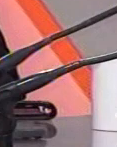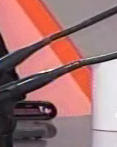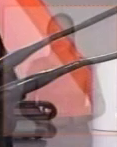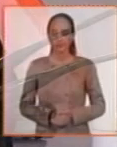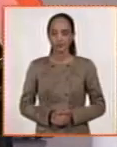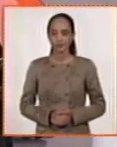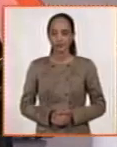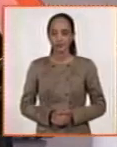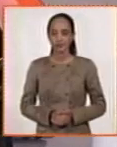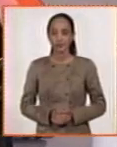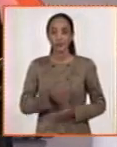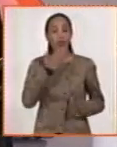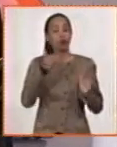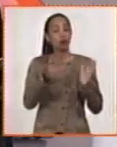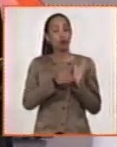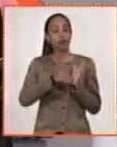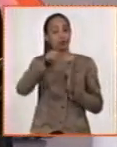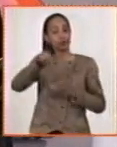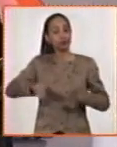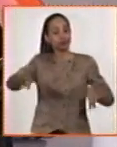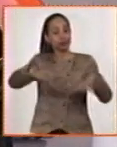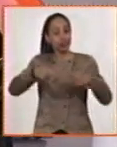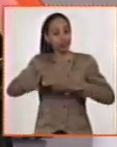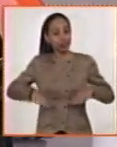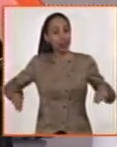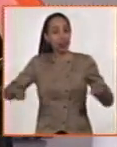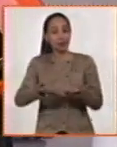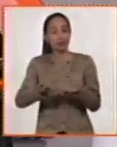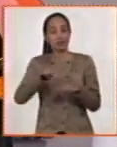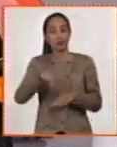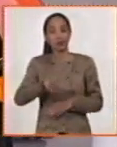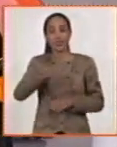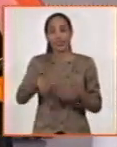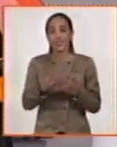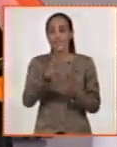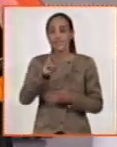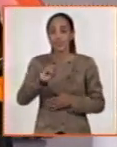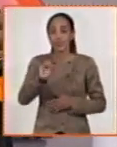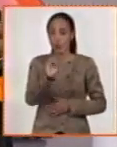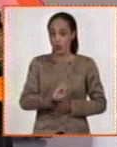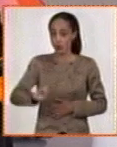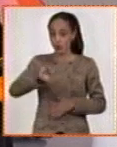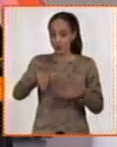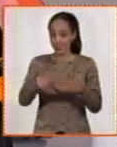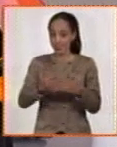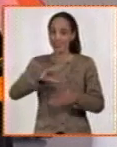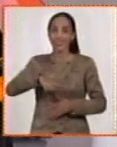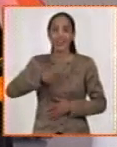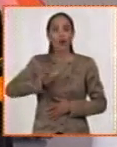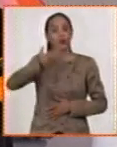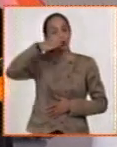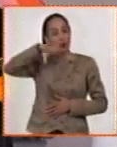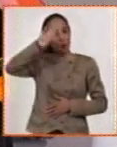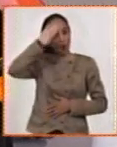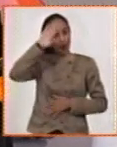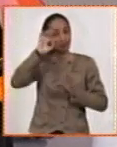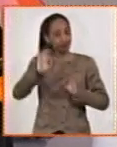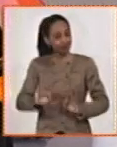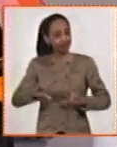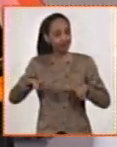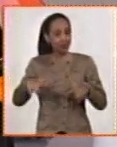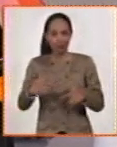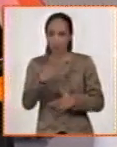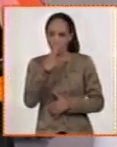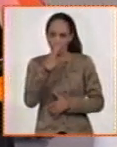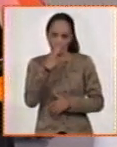Muy buenas tardes, estimados televidentes y radiovidentes. Es 20 de octubre, Día de la Cultura Cubana. Así lo hemos estado celebrando desde bien temprano